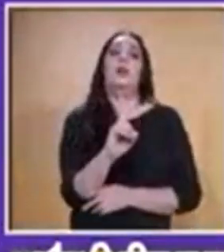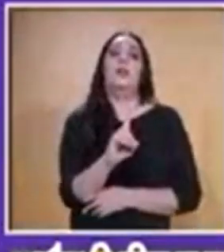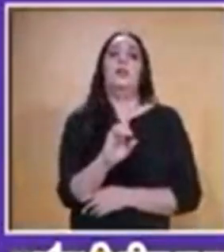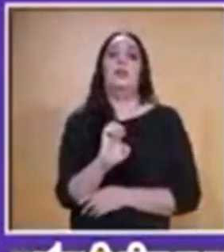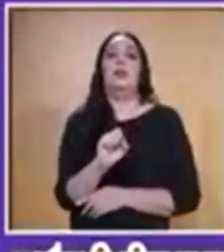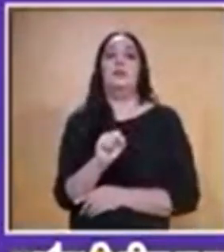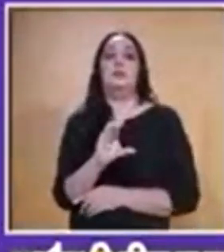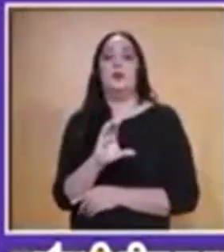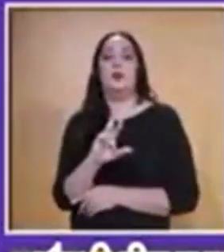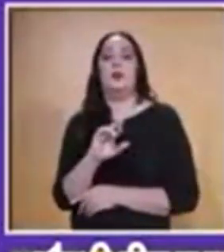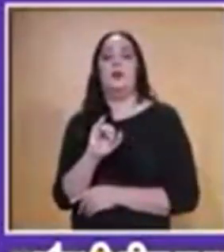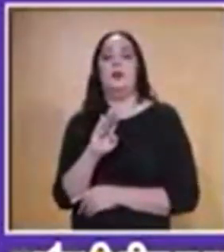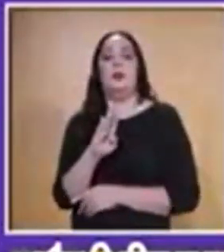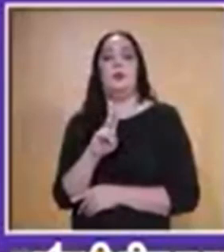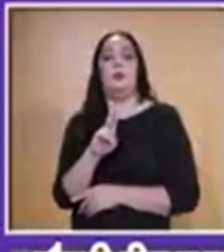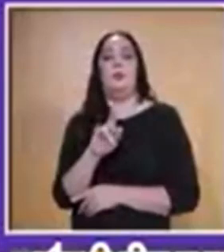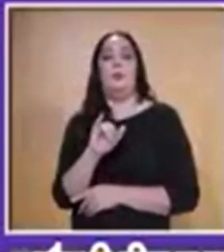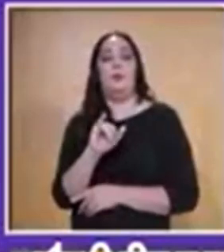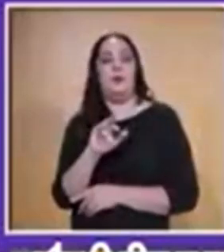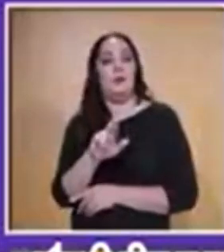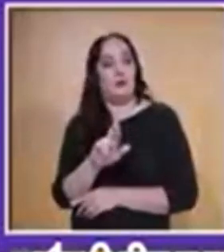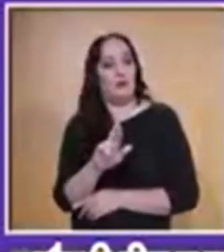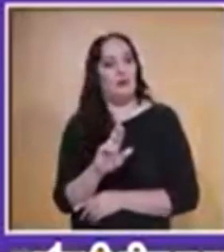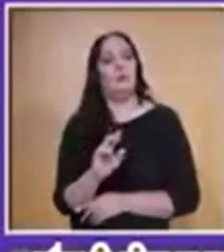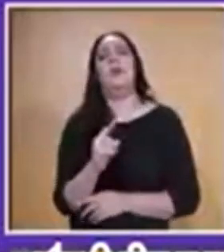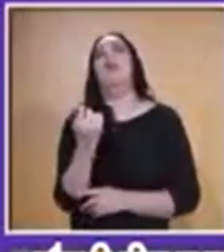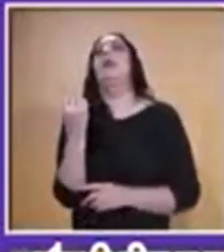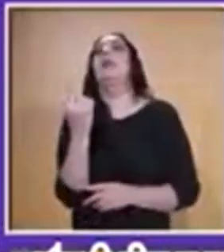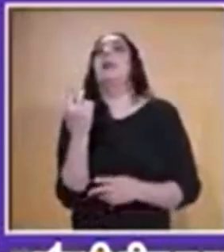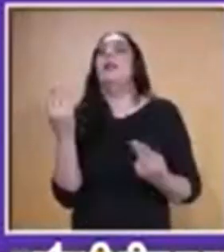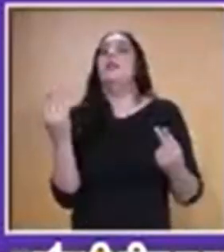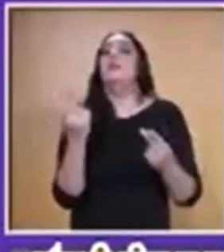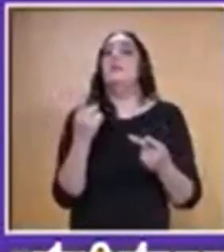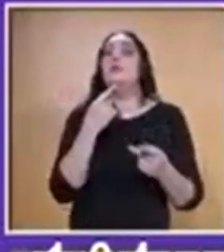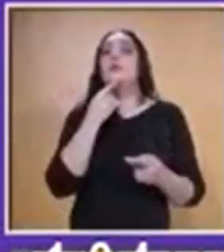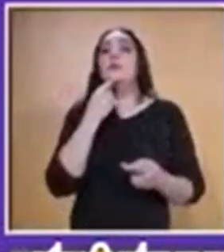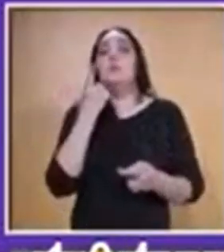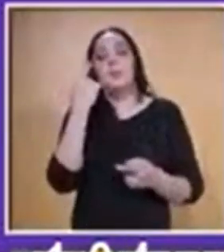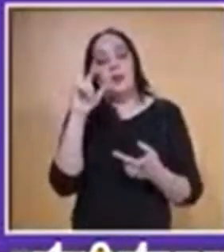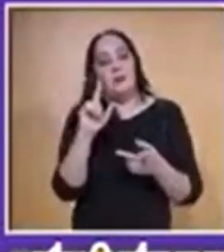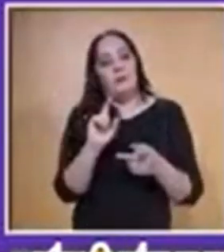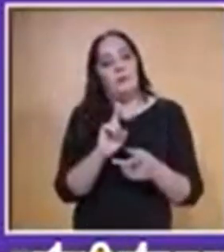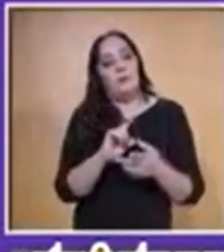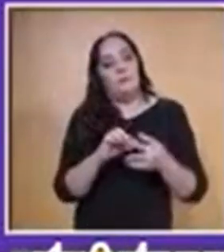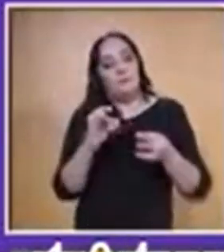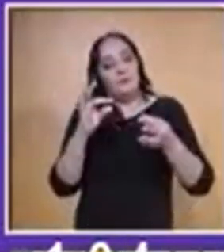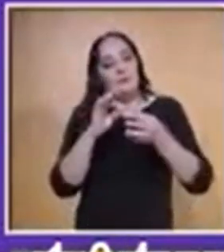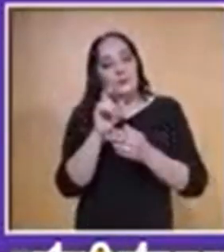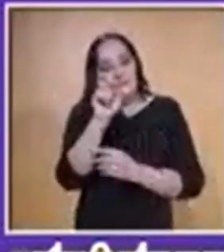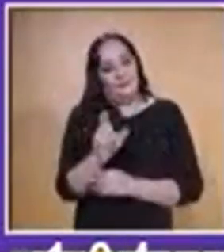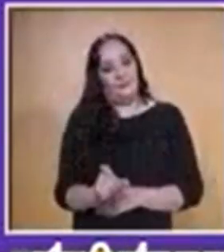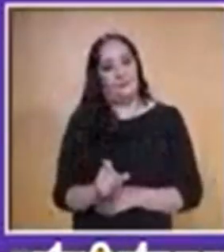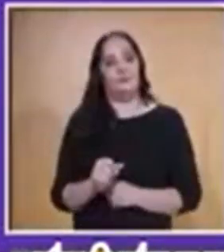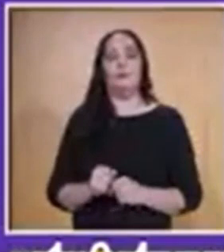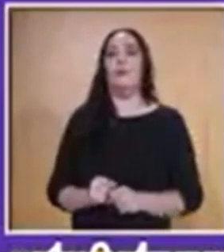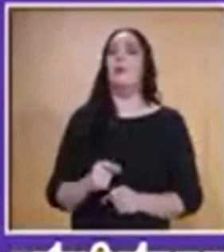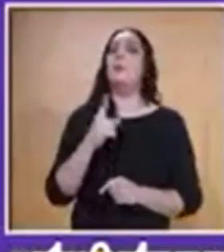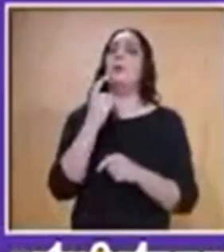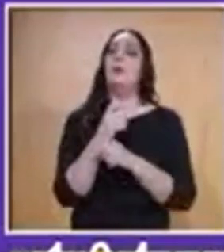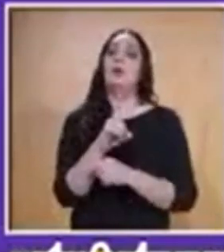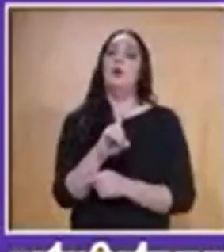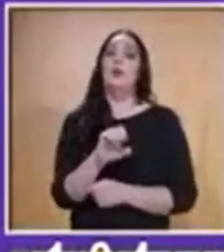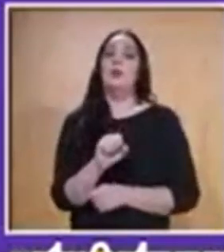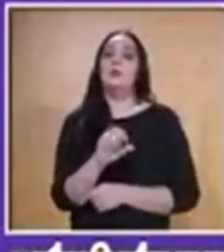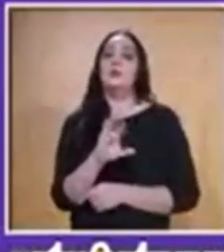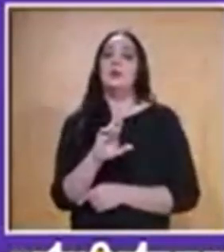incluyen en la descripción de los personajes? Vamos a recordar qué es describir, profesor Josué. Sí, describir es explicar cómo es